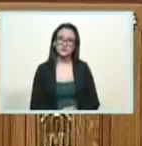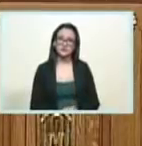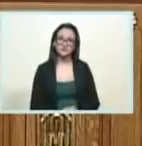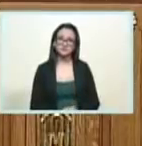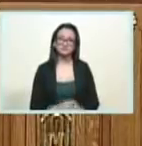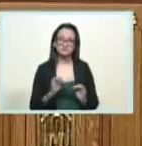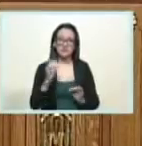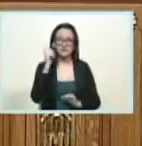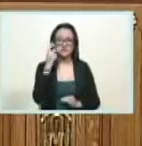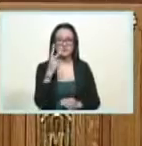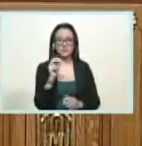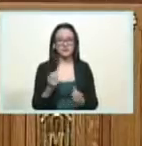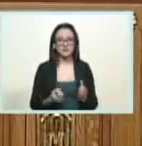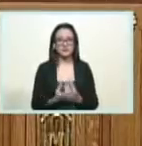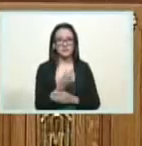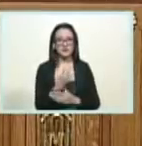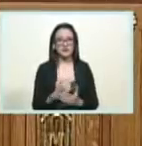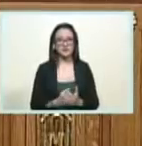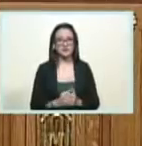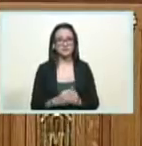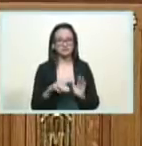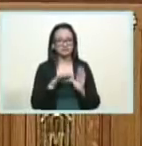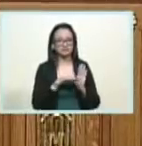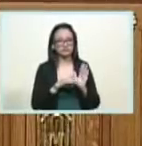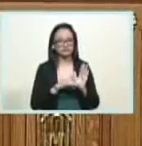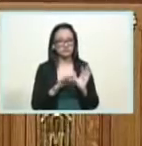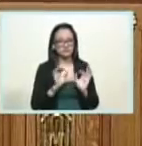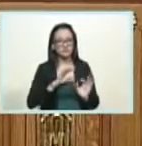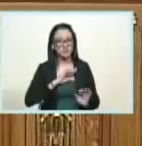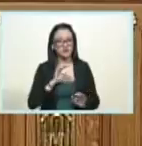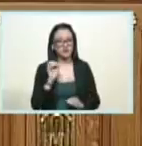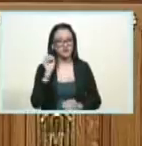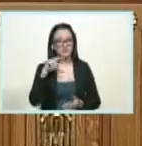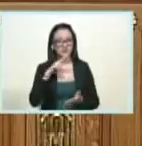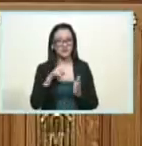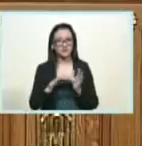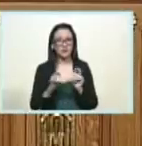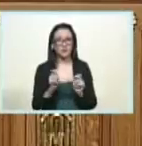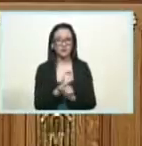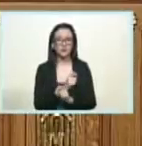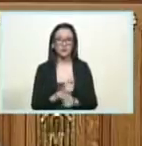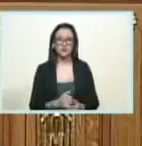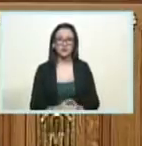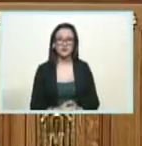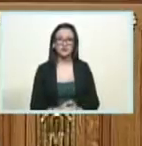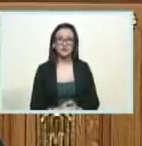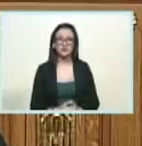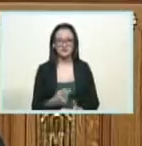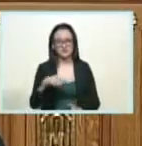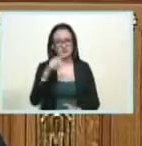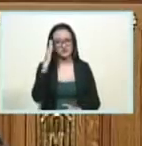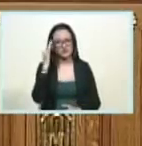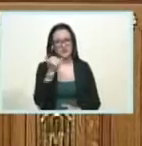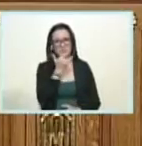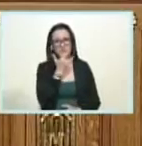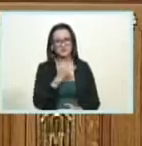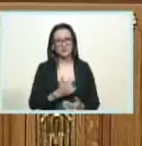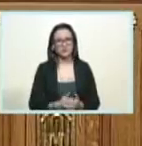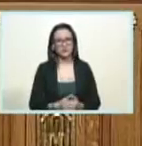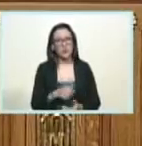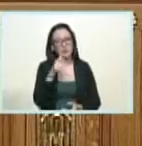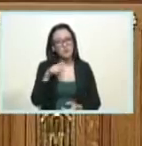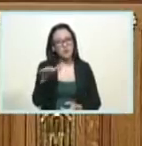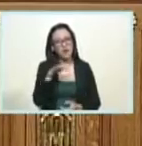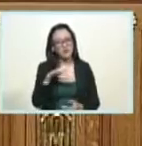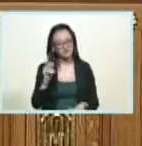estableció la fecha del 20 de mayo, definitiva, por parte de la Asamblea Nacional Constituyente. Y ya sabemos lo que ocurrió Nuestro